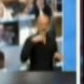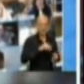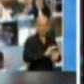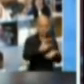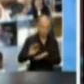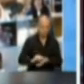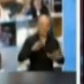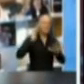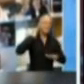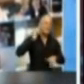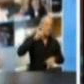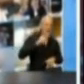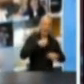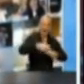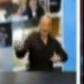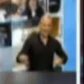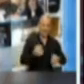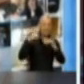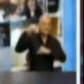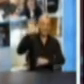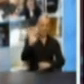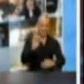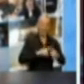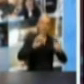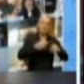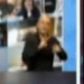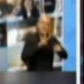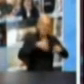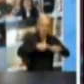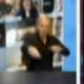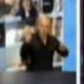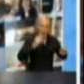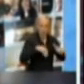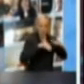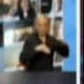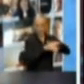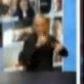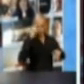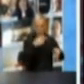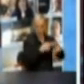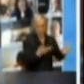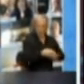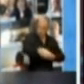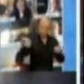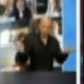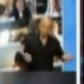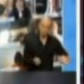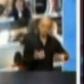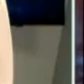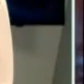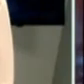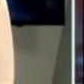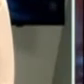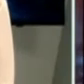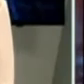resistencia antimicrobiana. O sea, distintos temas, de distintas temáticas, tenemos más de 400 proyectos de ley ingresados a la